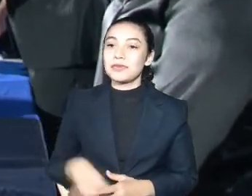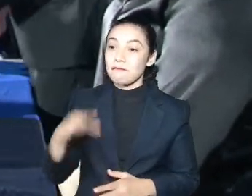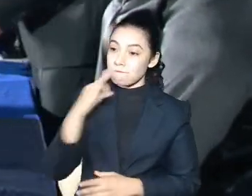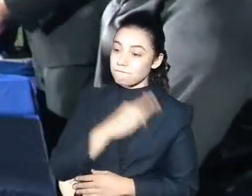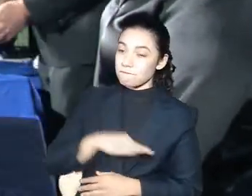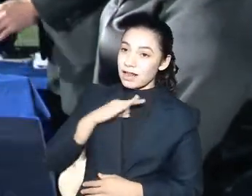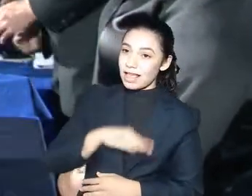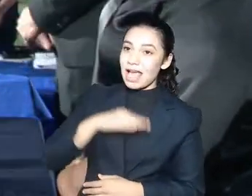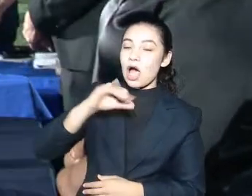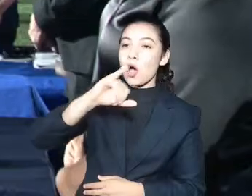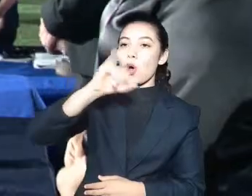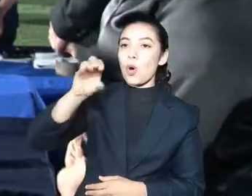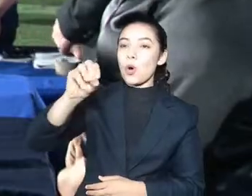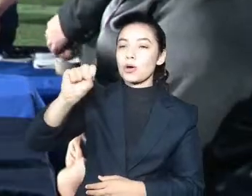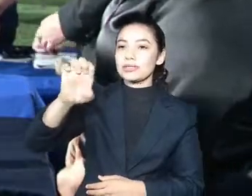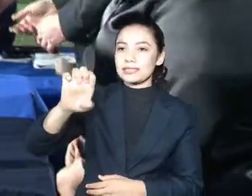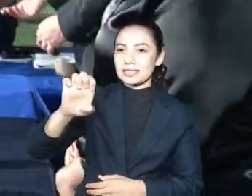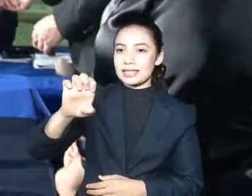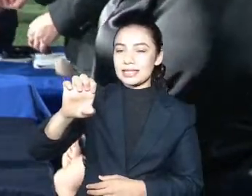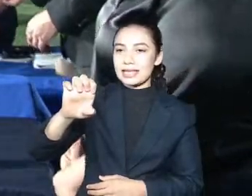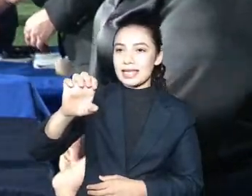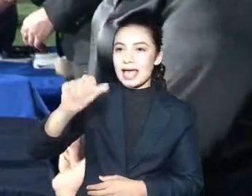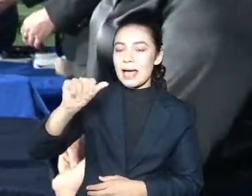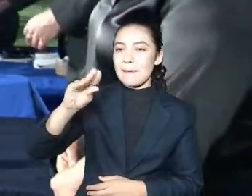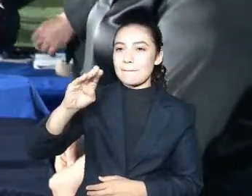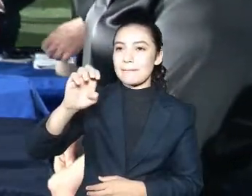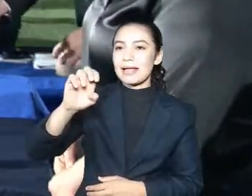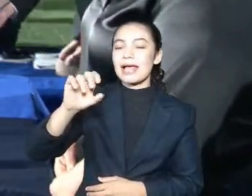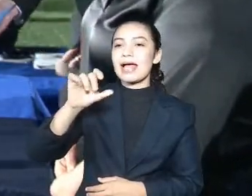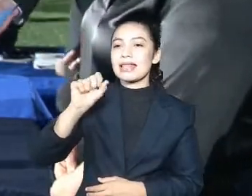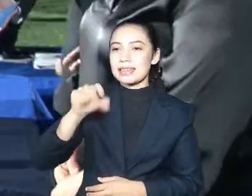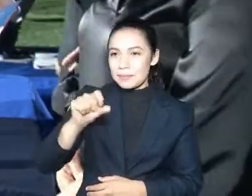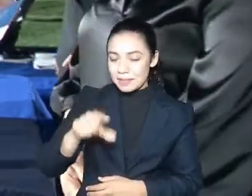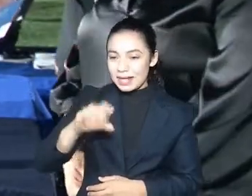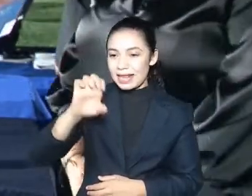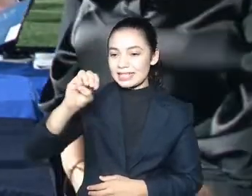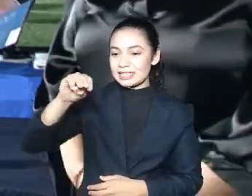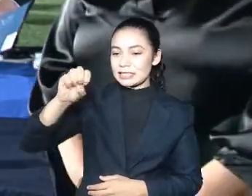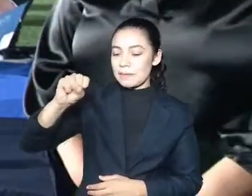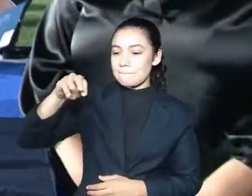Felicitamos a Josabet Esmeralda Castañeda Acevedo.